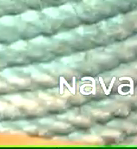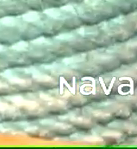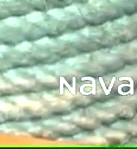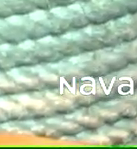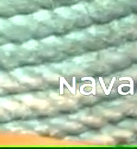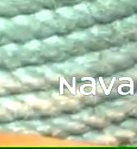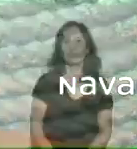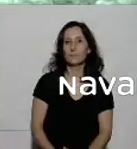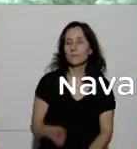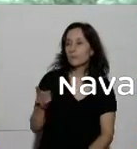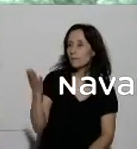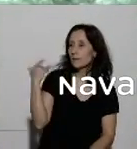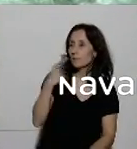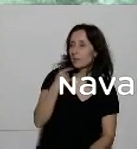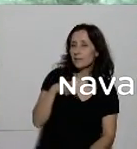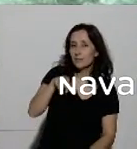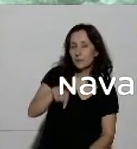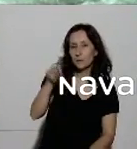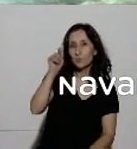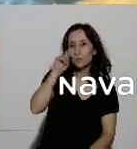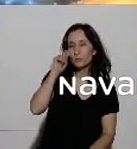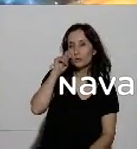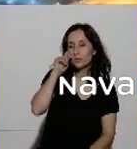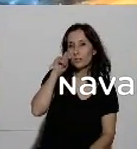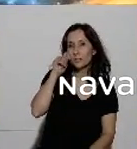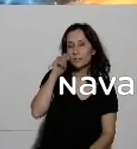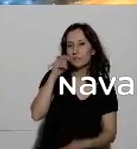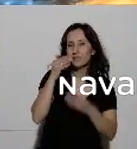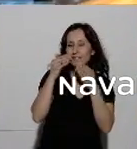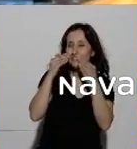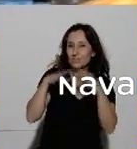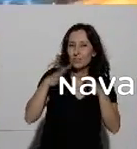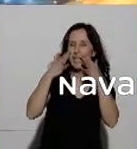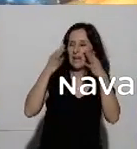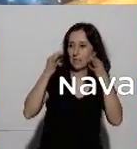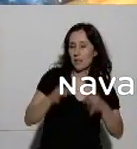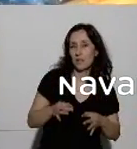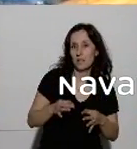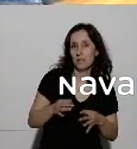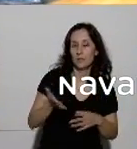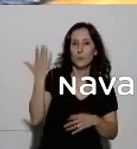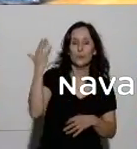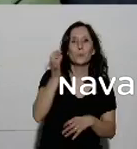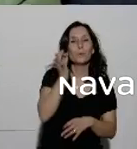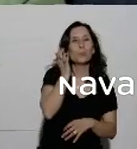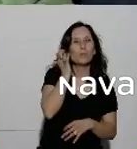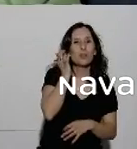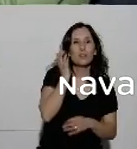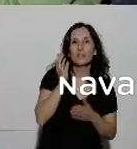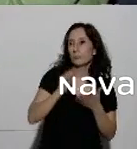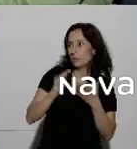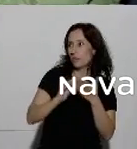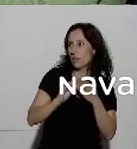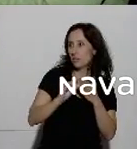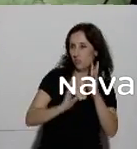Me decías, Ainara, que es aquí en este museo donde habéis querido reflejar cuál es la historia real de todas esas mujeres que en algunos casos incluso llegaron a la